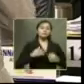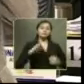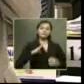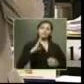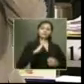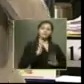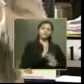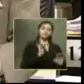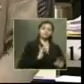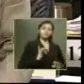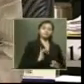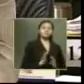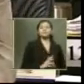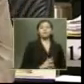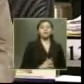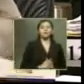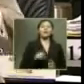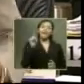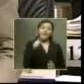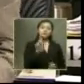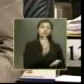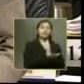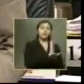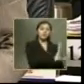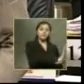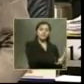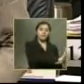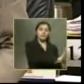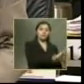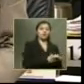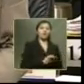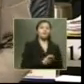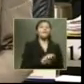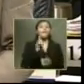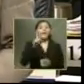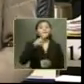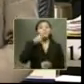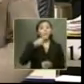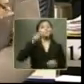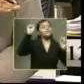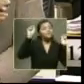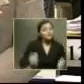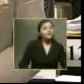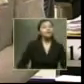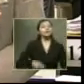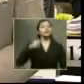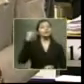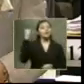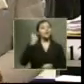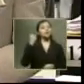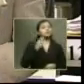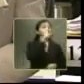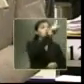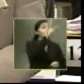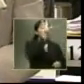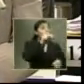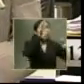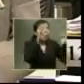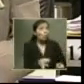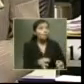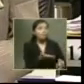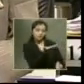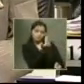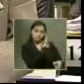poder. Eso hay que evitarlo, y eso sí es real. El pueblo sí tiene derecho a revocarle el mandato a todos sus